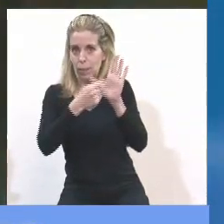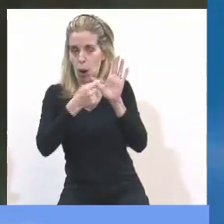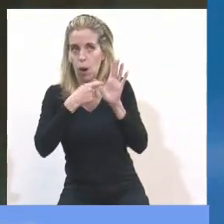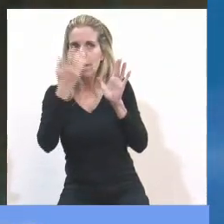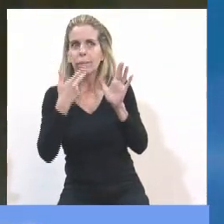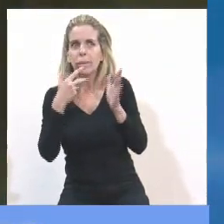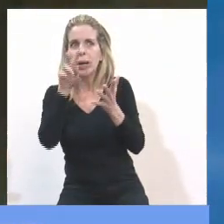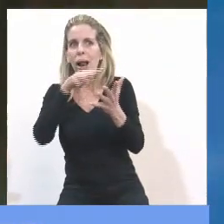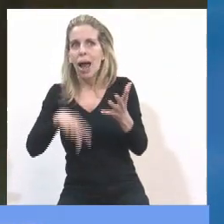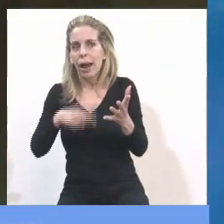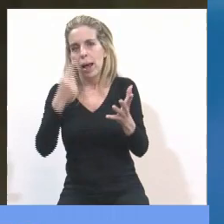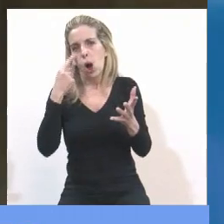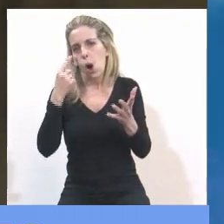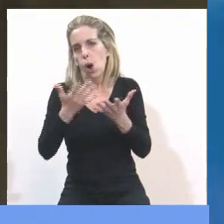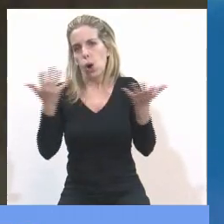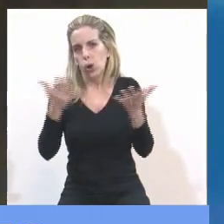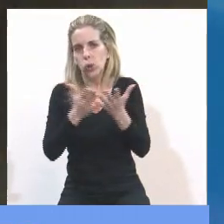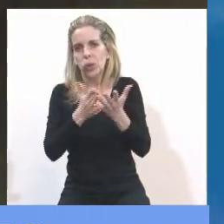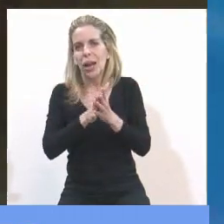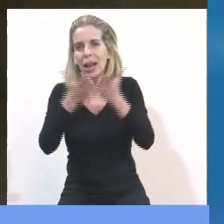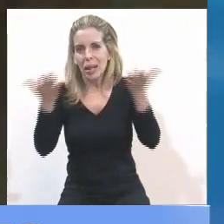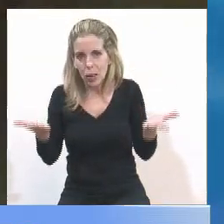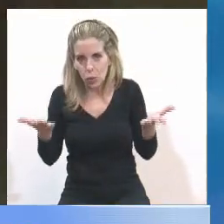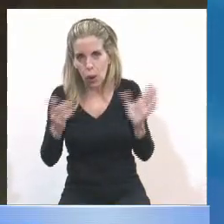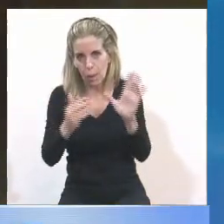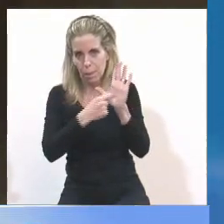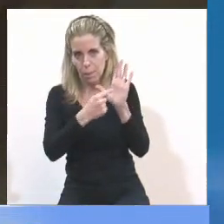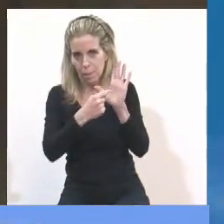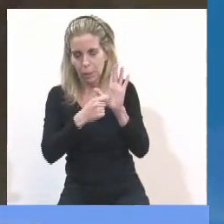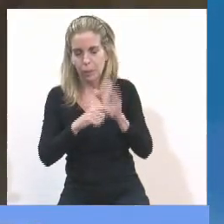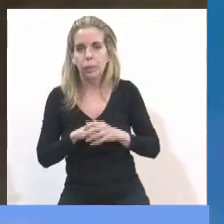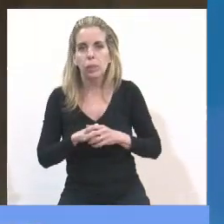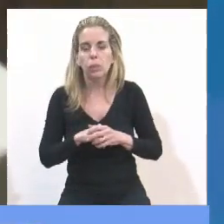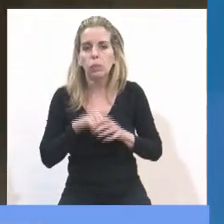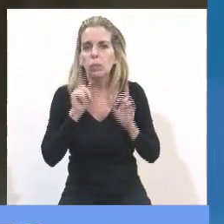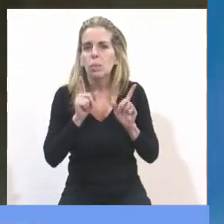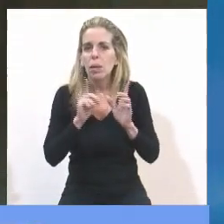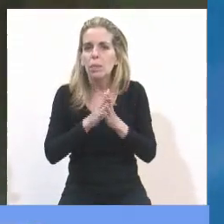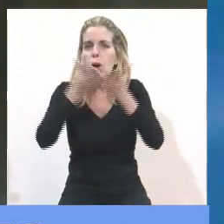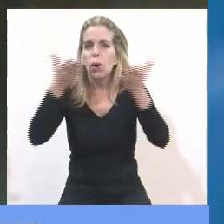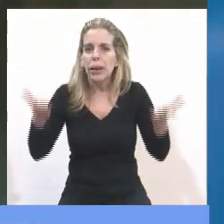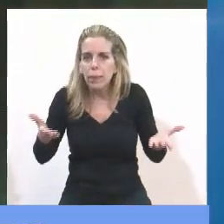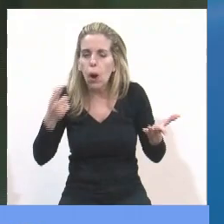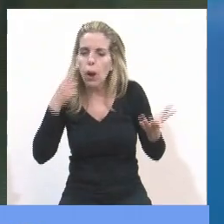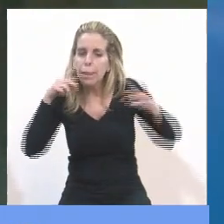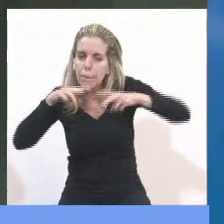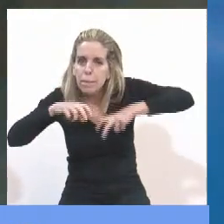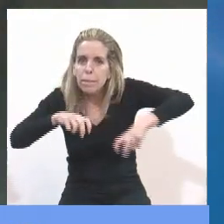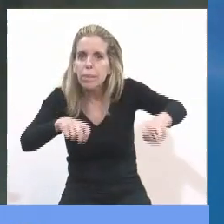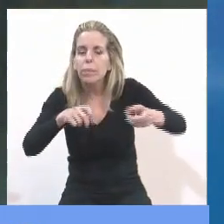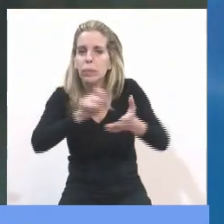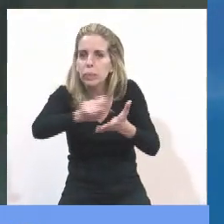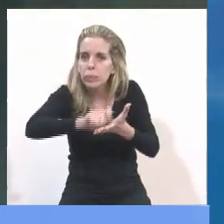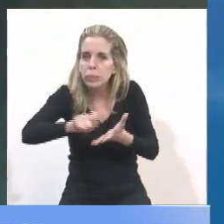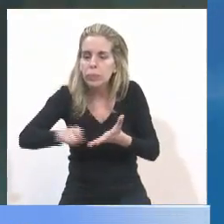creo que ya todos saben de qué estoy hablando, este libro es aquel que recoge todas